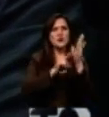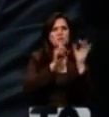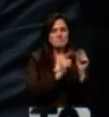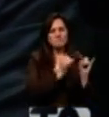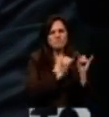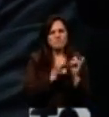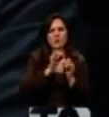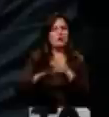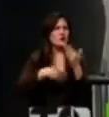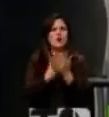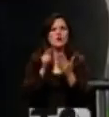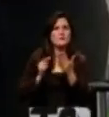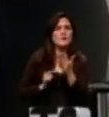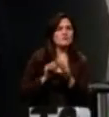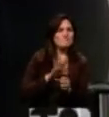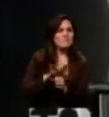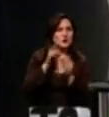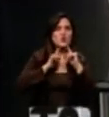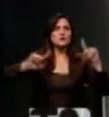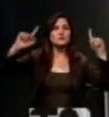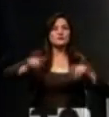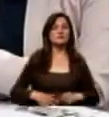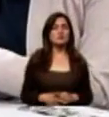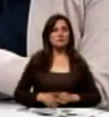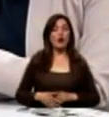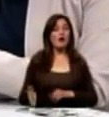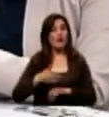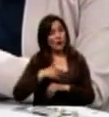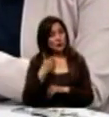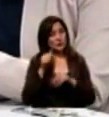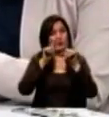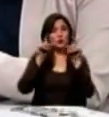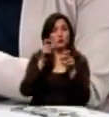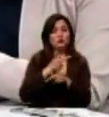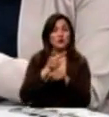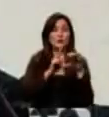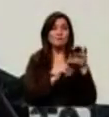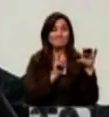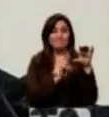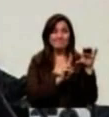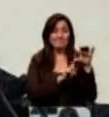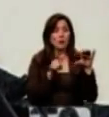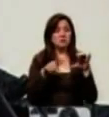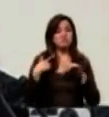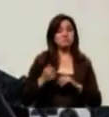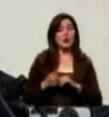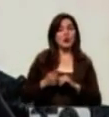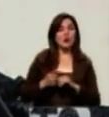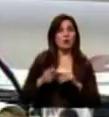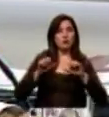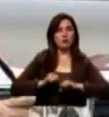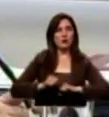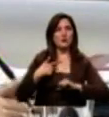que la ciudadanía esté totalmente informada. Otra de las preguntas que deberán ser analizadas es que el Consejo de Participación tenga facultades